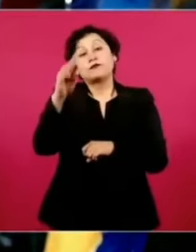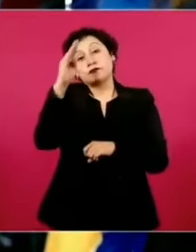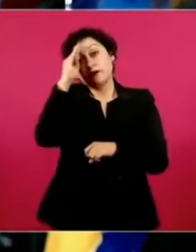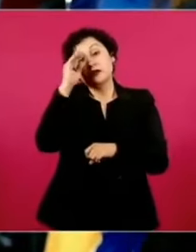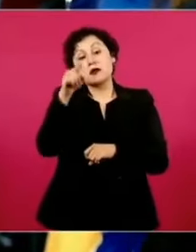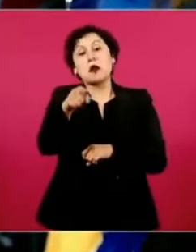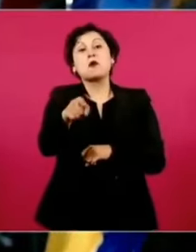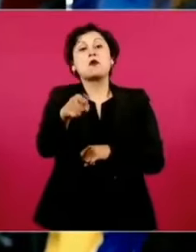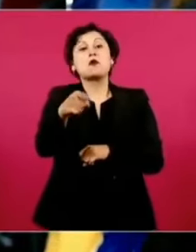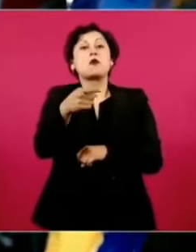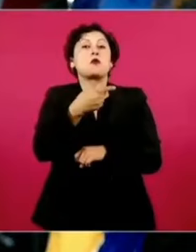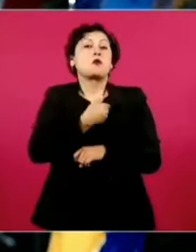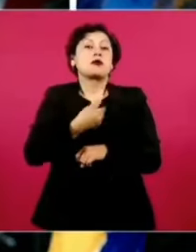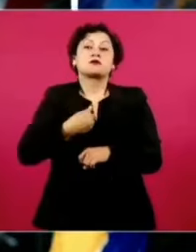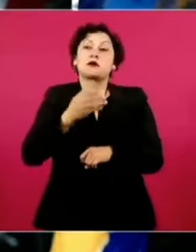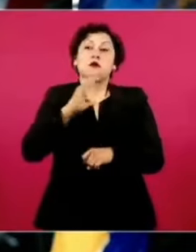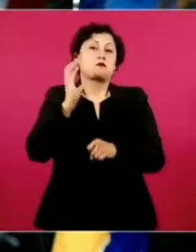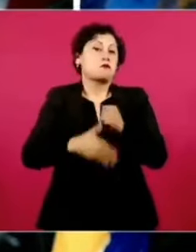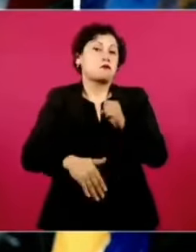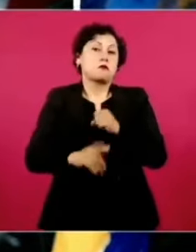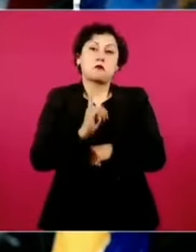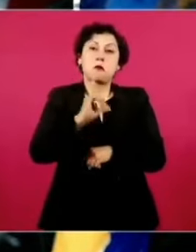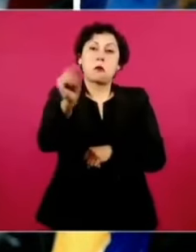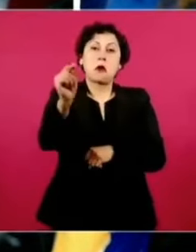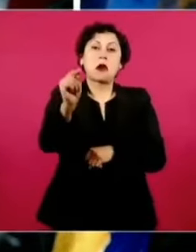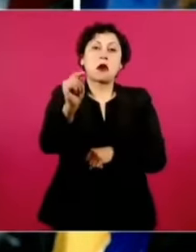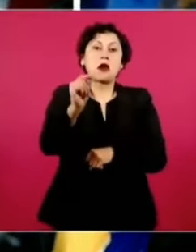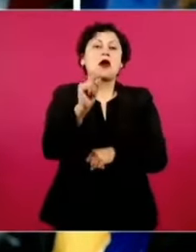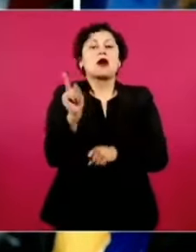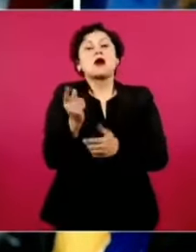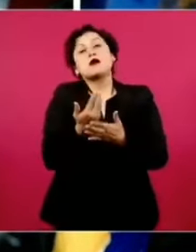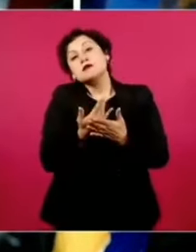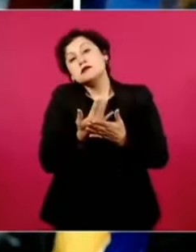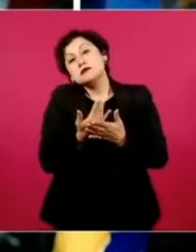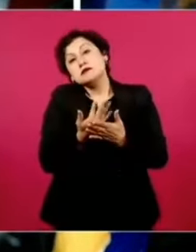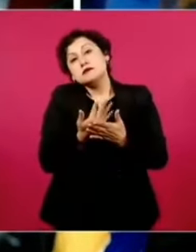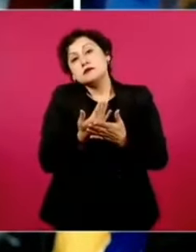y que, pues, en este caso no se concrete nada.